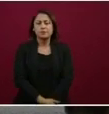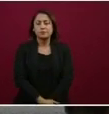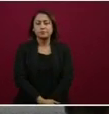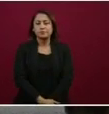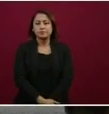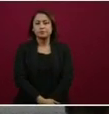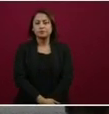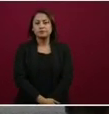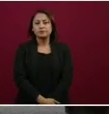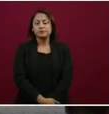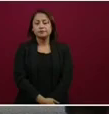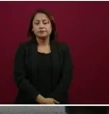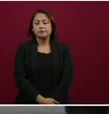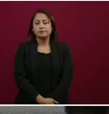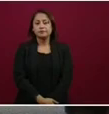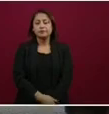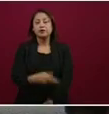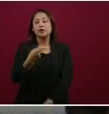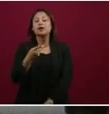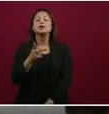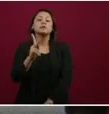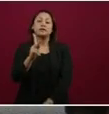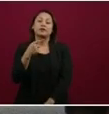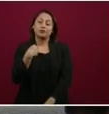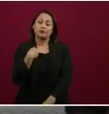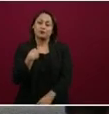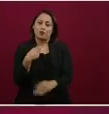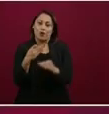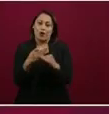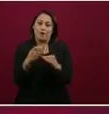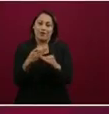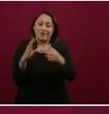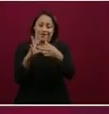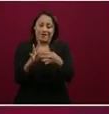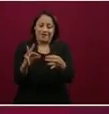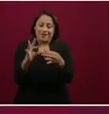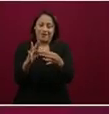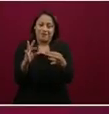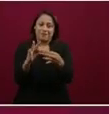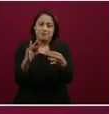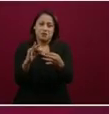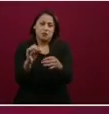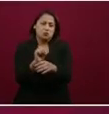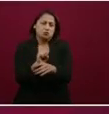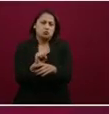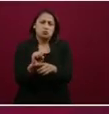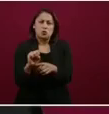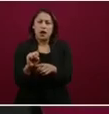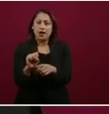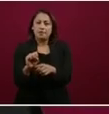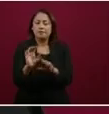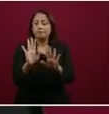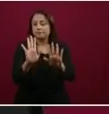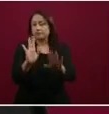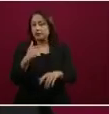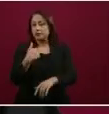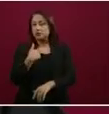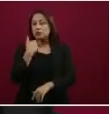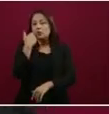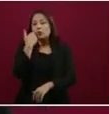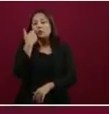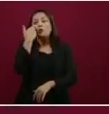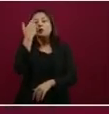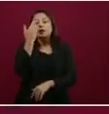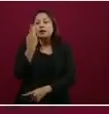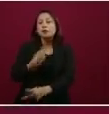pero yo se lo suplico así de manera muy general quiero que se los